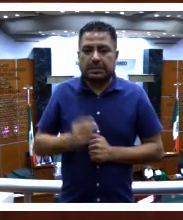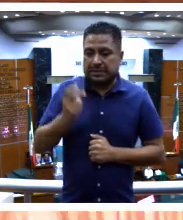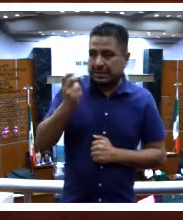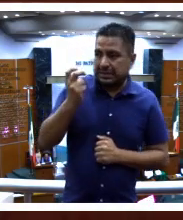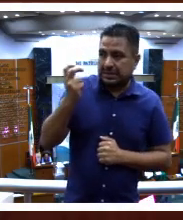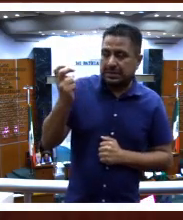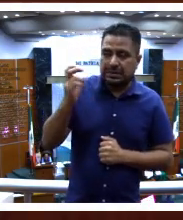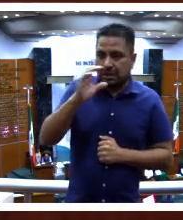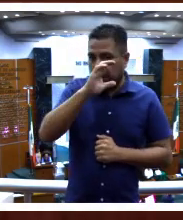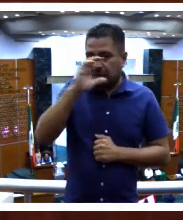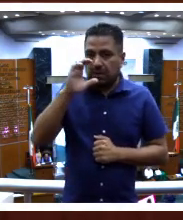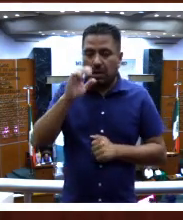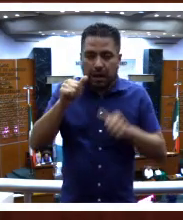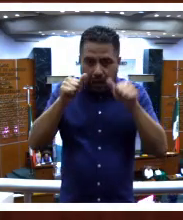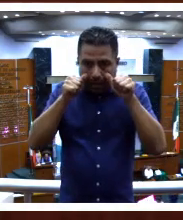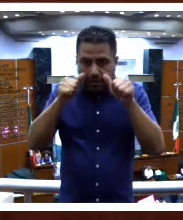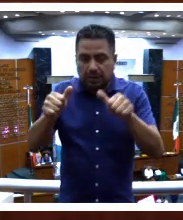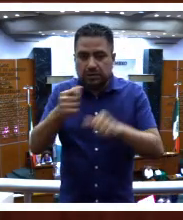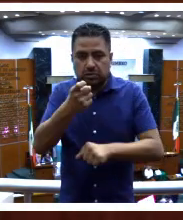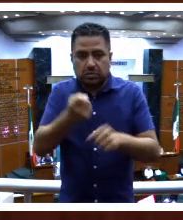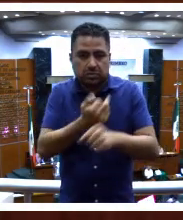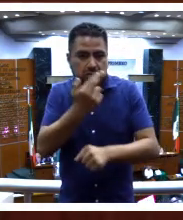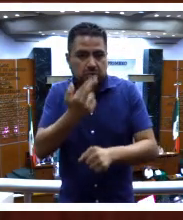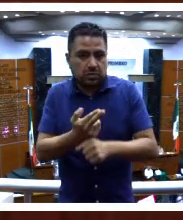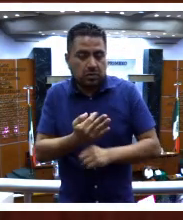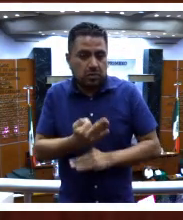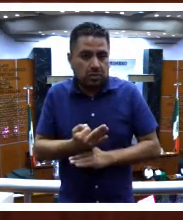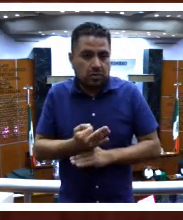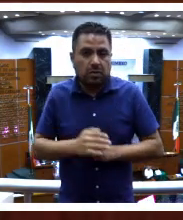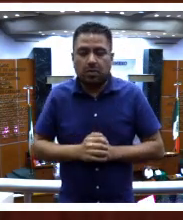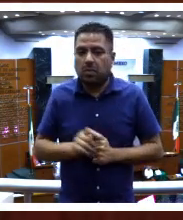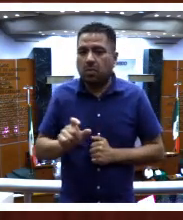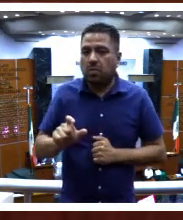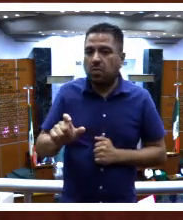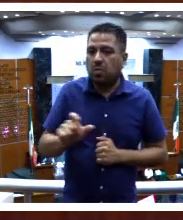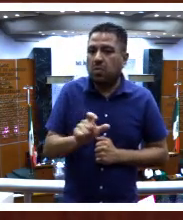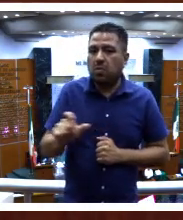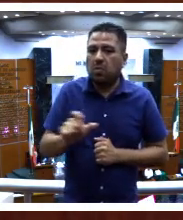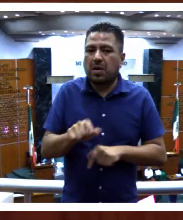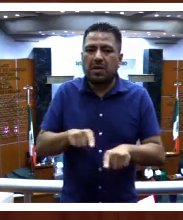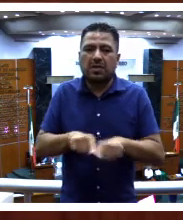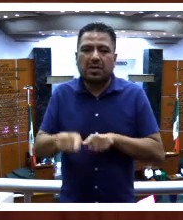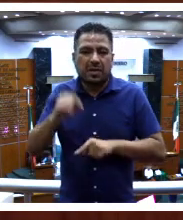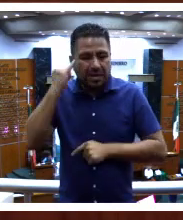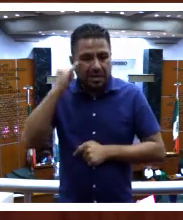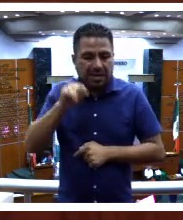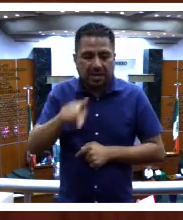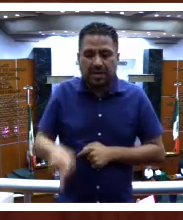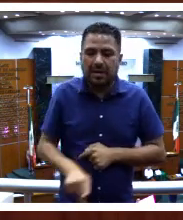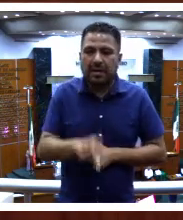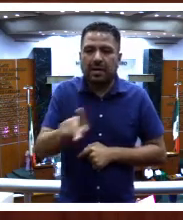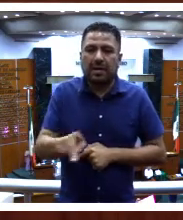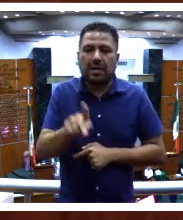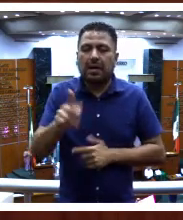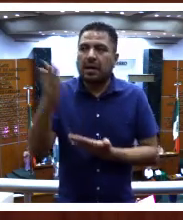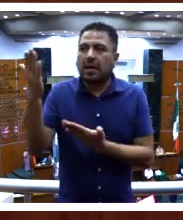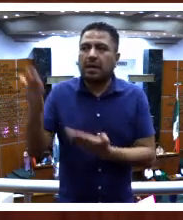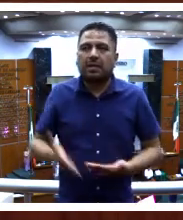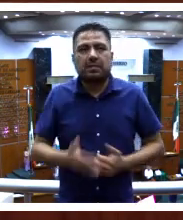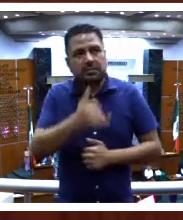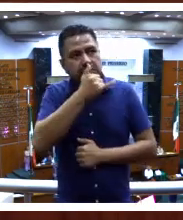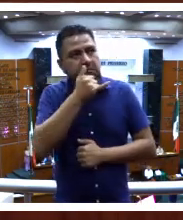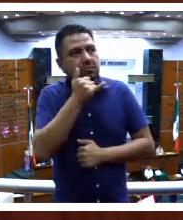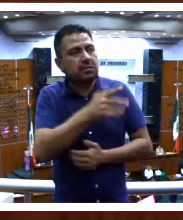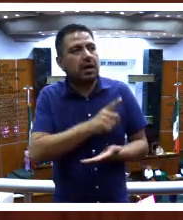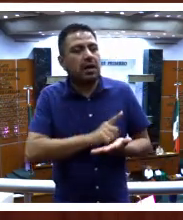Esta ha sido la atención de la Secretaría cuando los hermanos indígenas vienen a reclamar